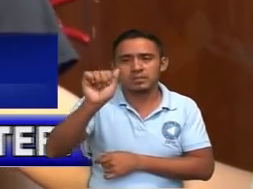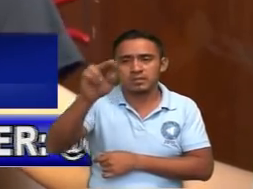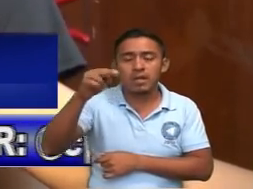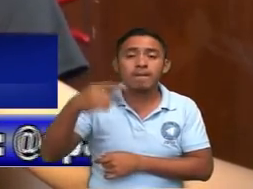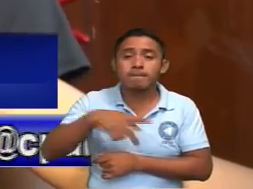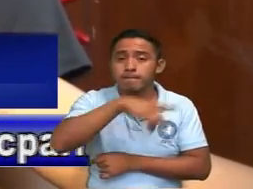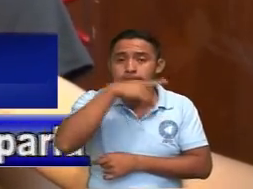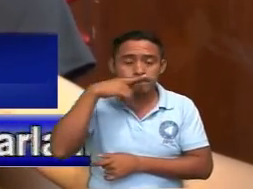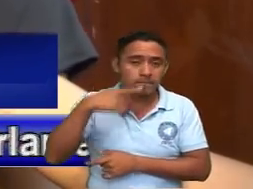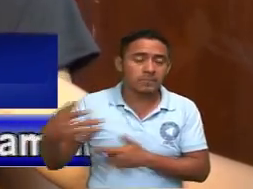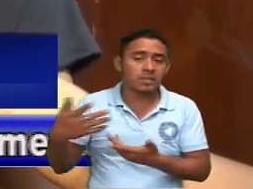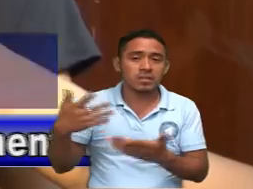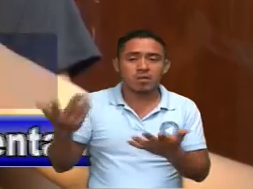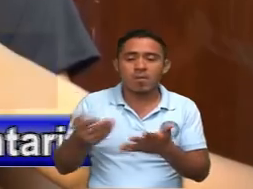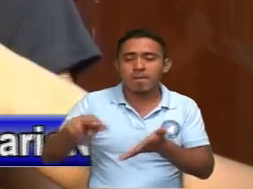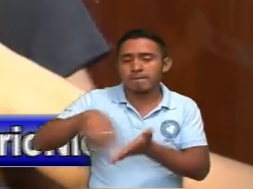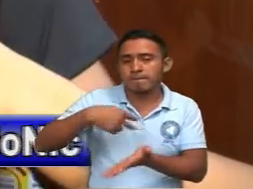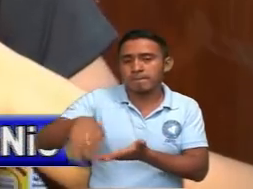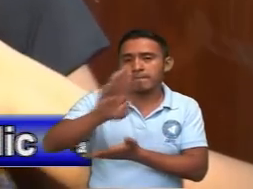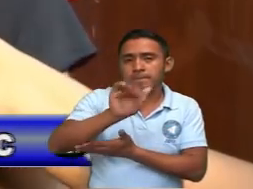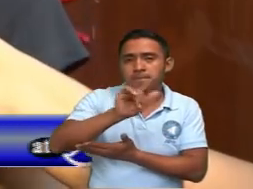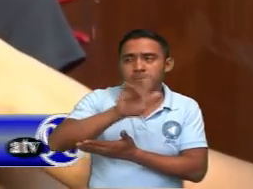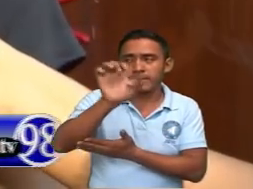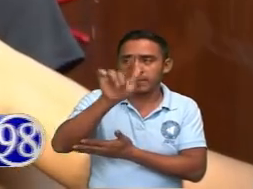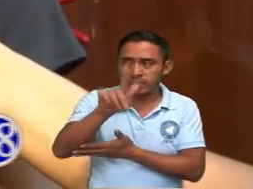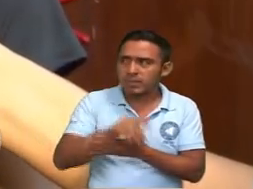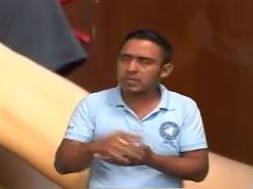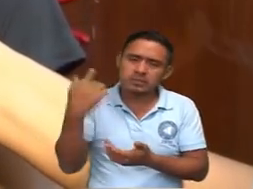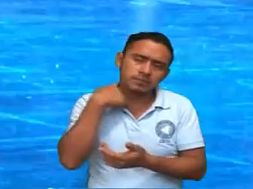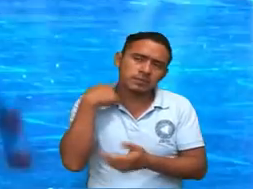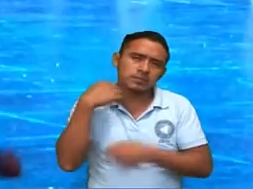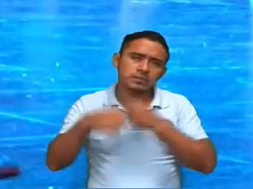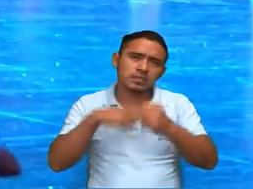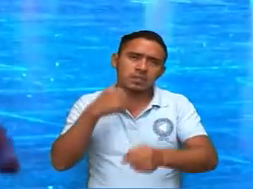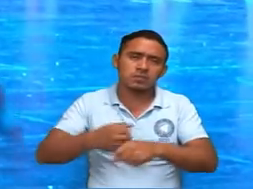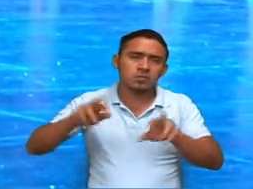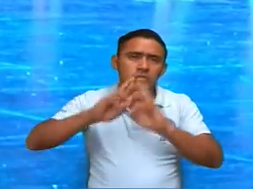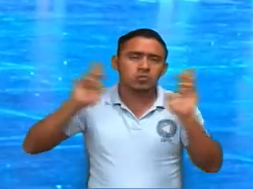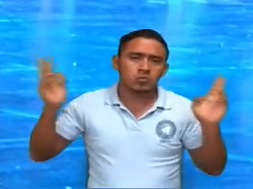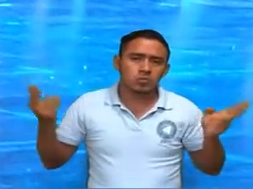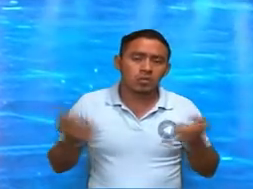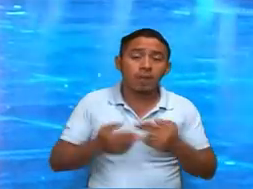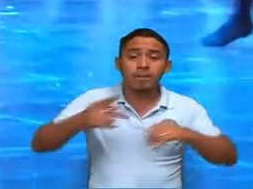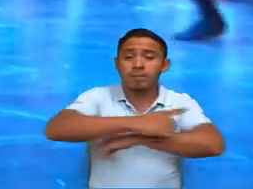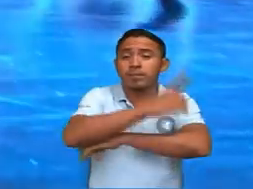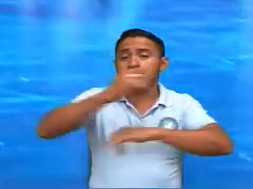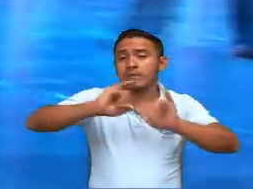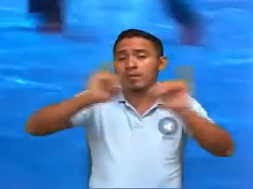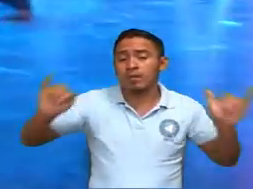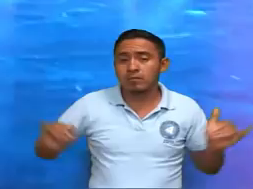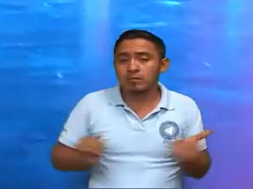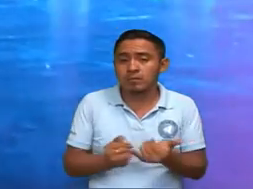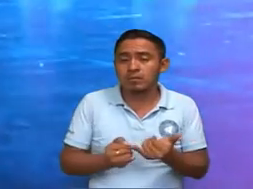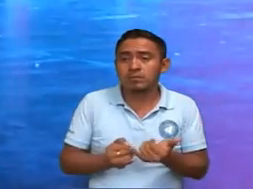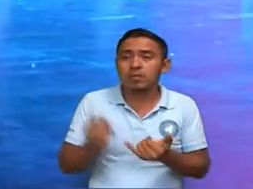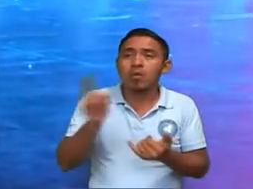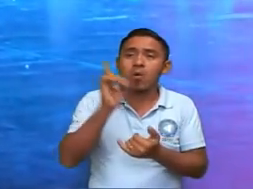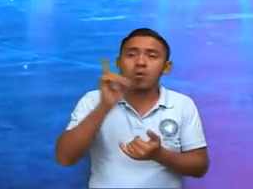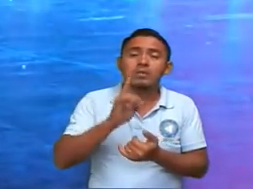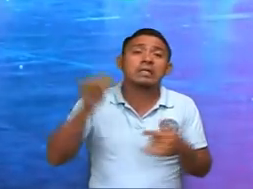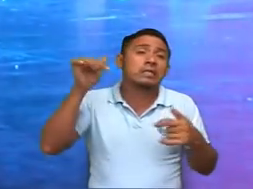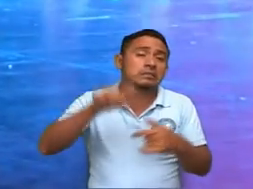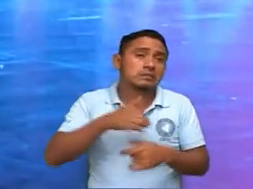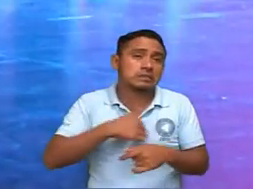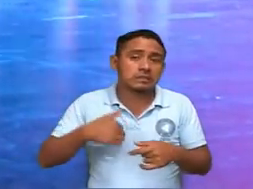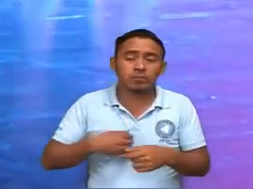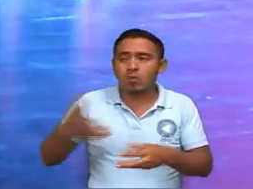ballet moderno. Y bueno, todos los años nos reunimos para celebrar este Día Internacional, ¿verdad? Porque es un Día Internacional donde nosotros